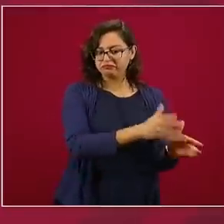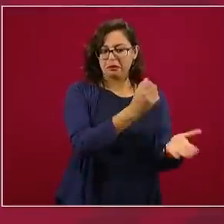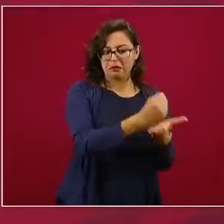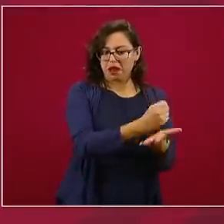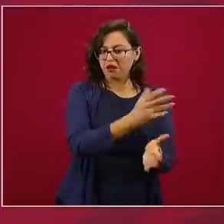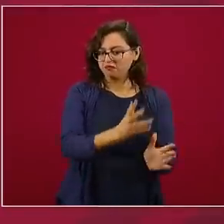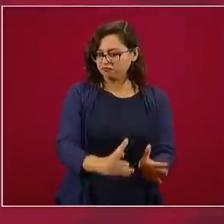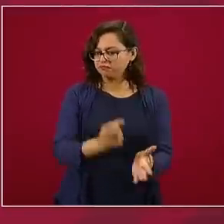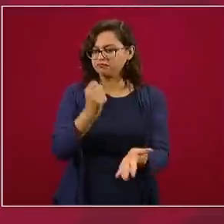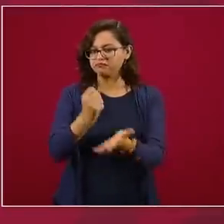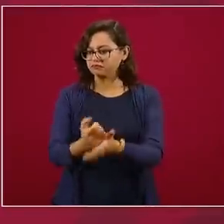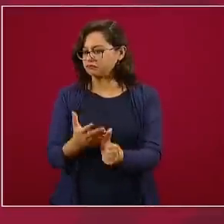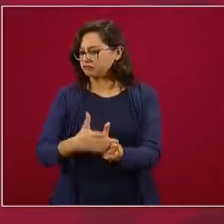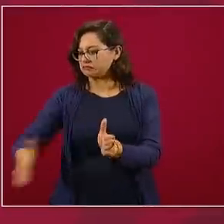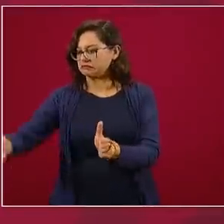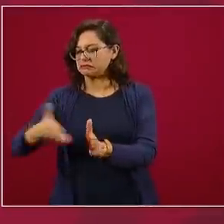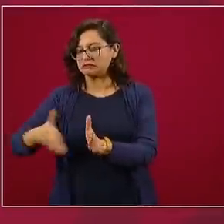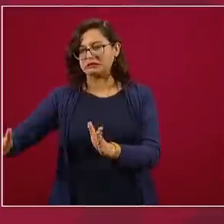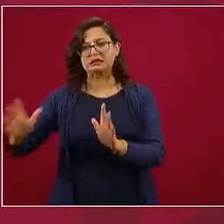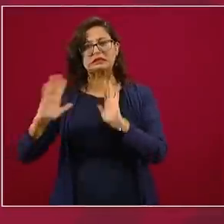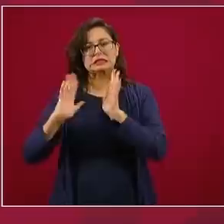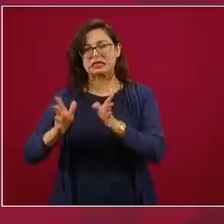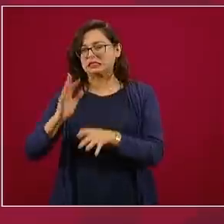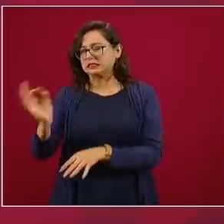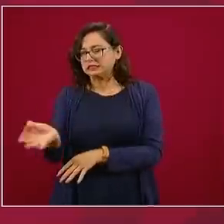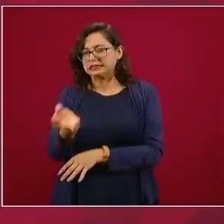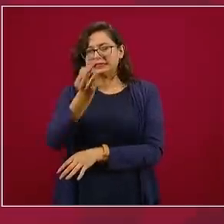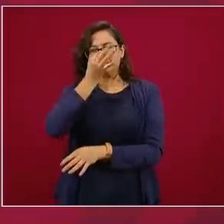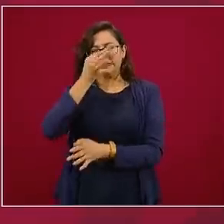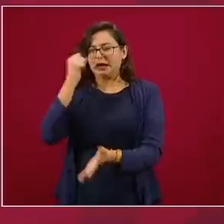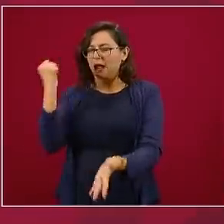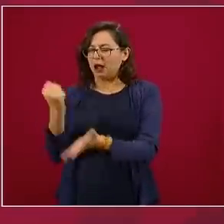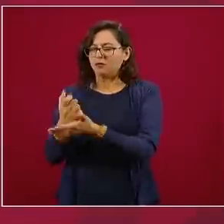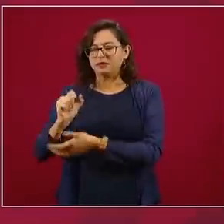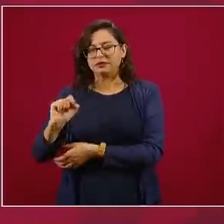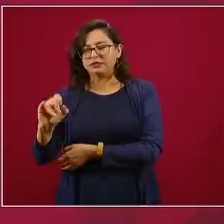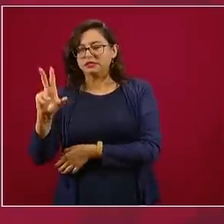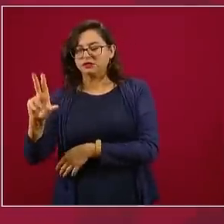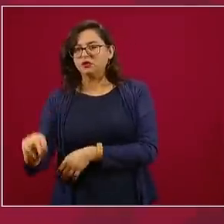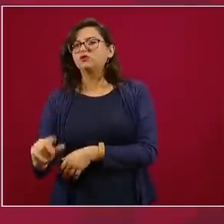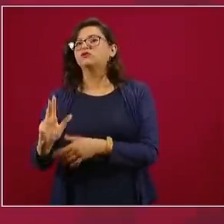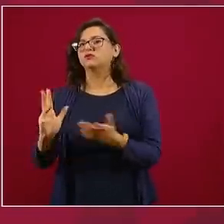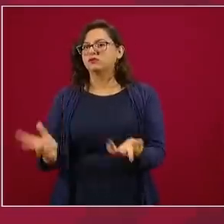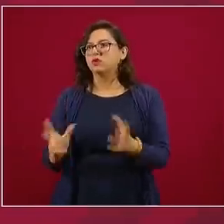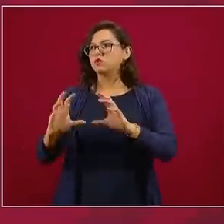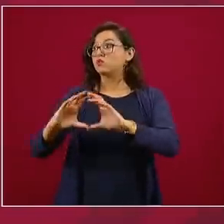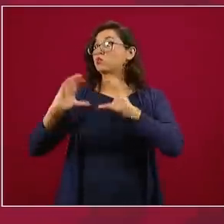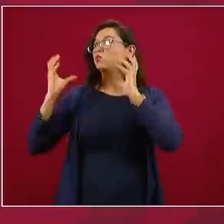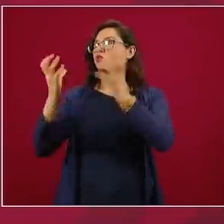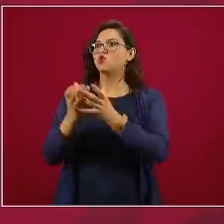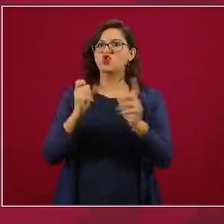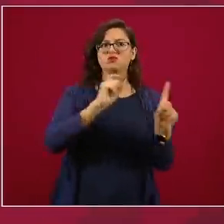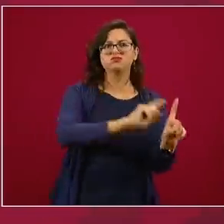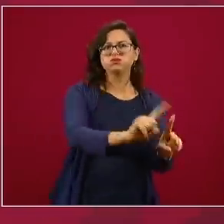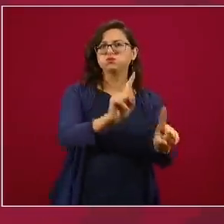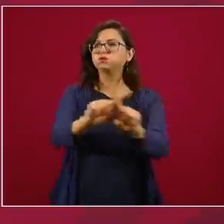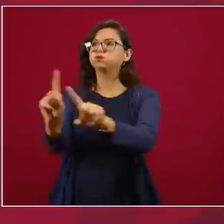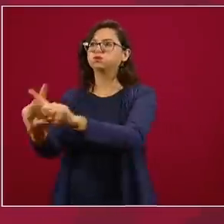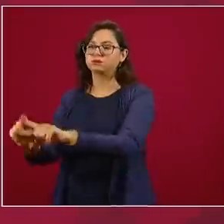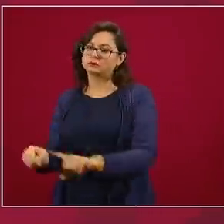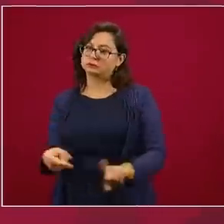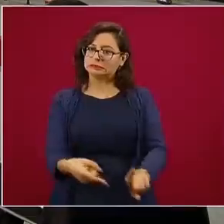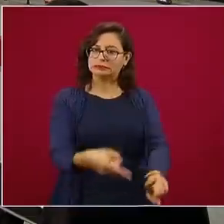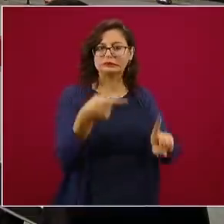avanzadas, de las que estaban destacando más en el mundo. Esto dicho